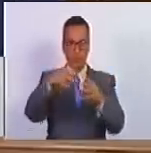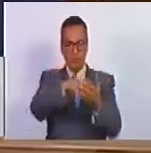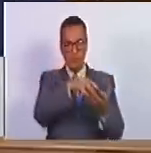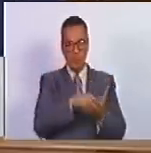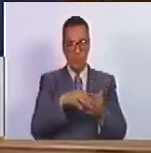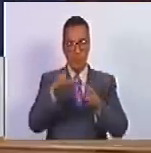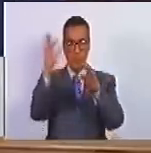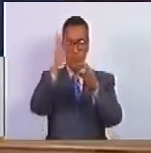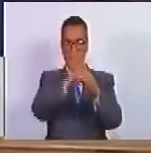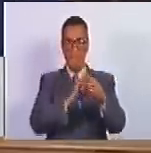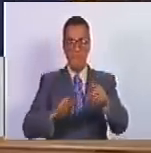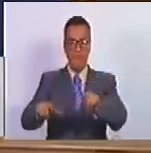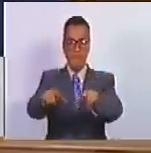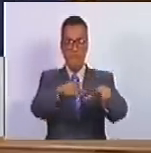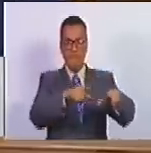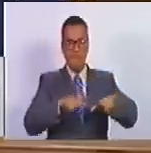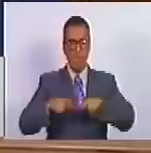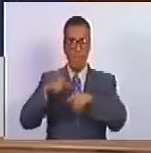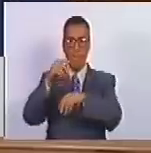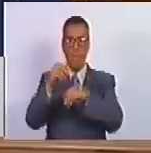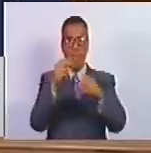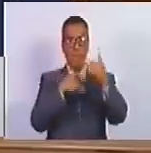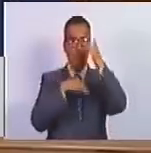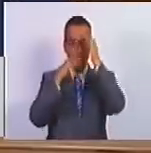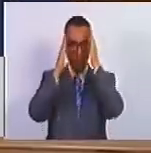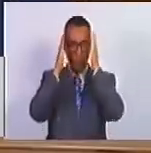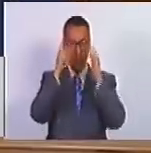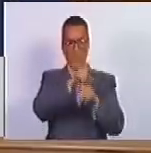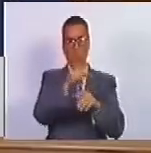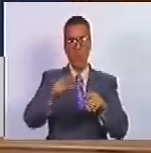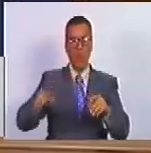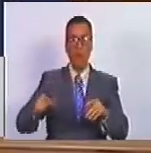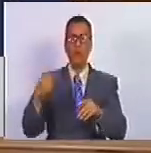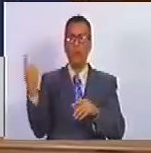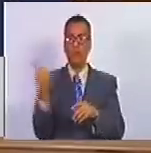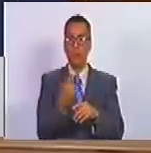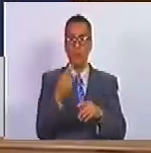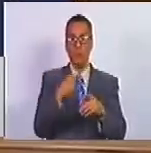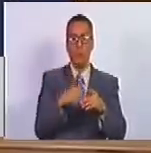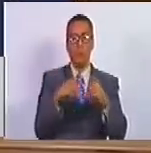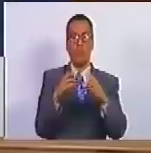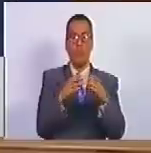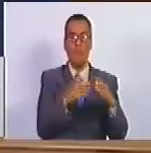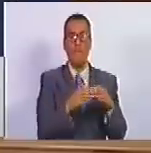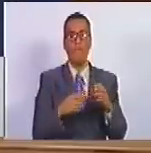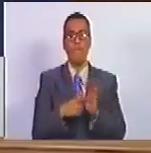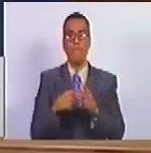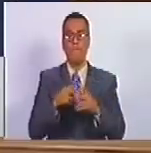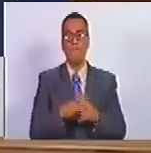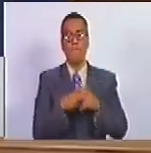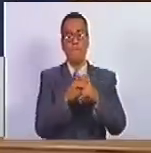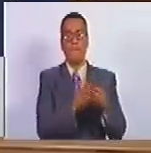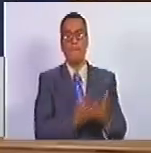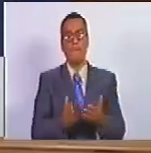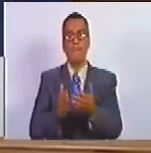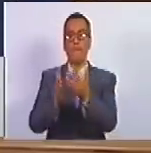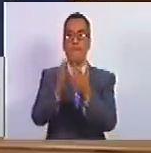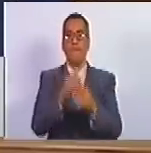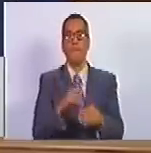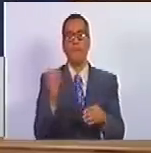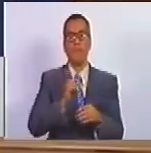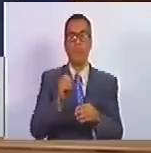recintos físicos de atención al público o contribuyentes de los organismos que presten el servicio